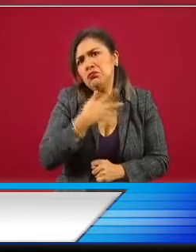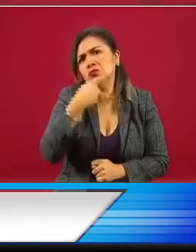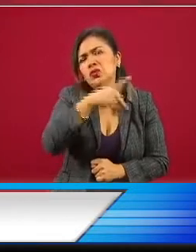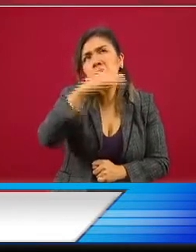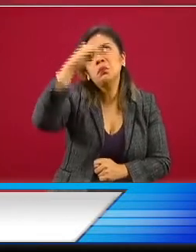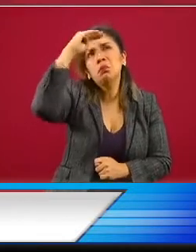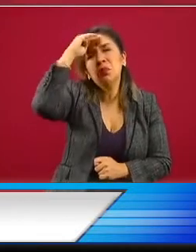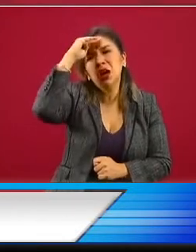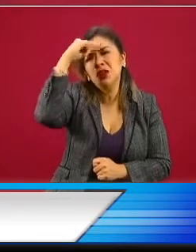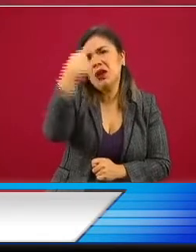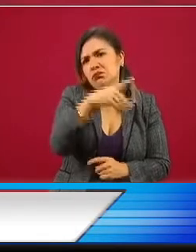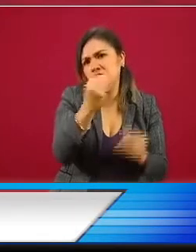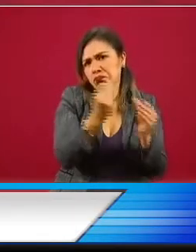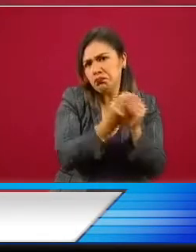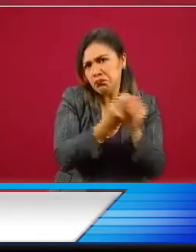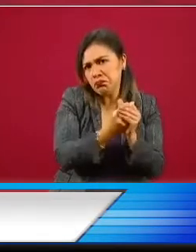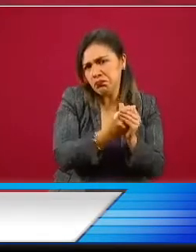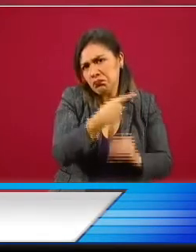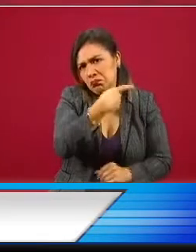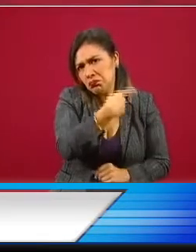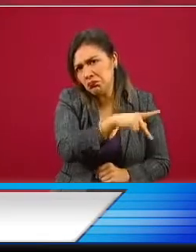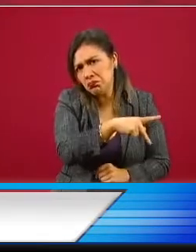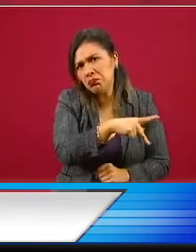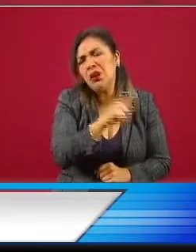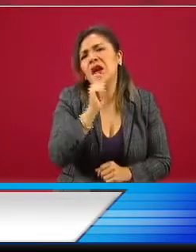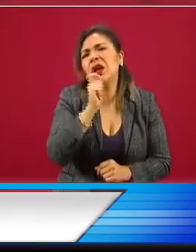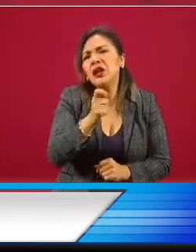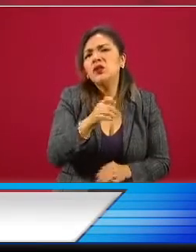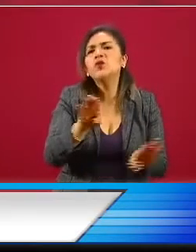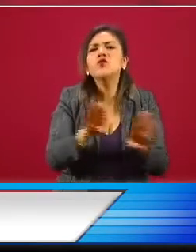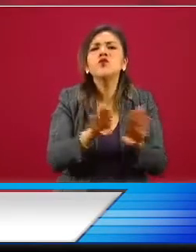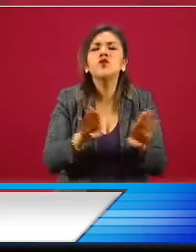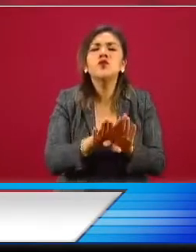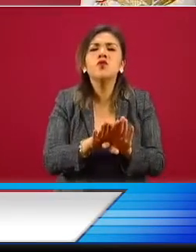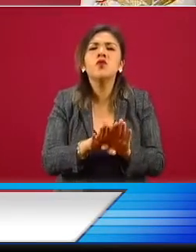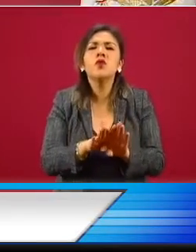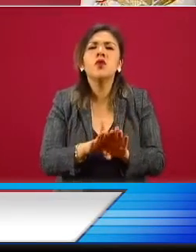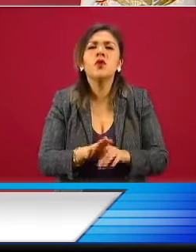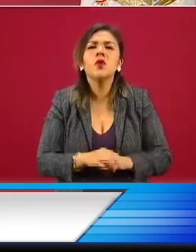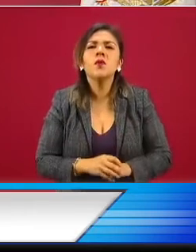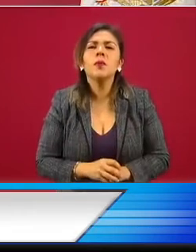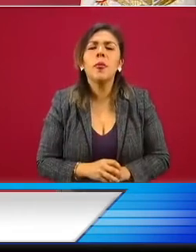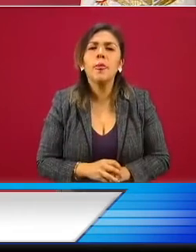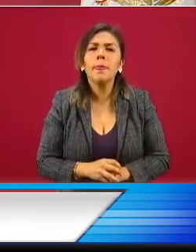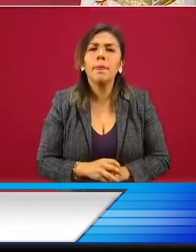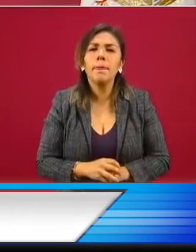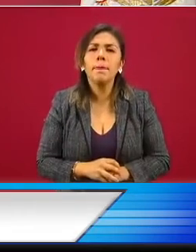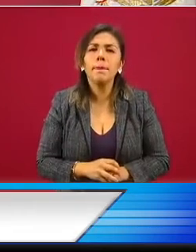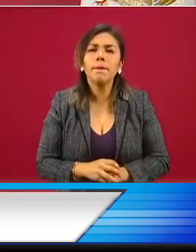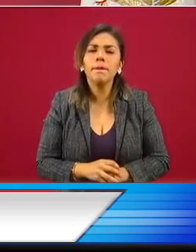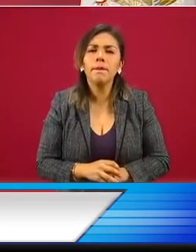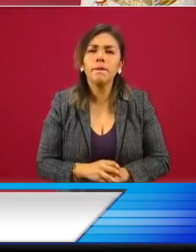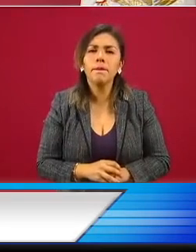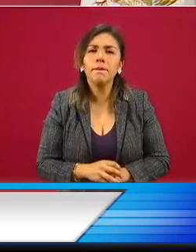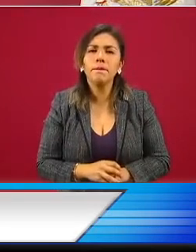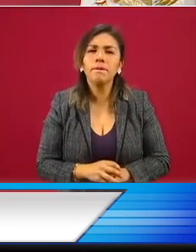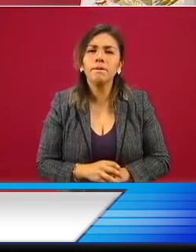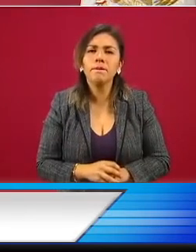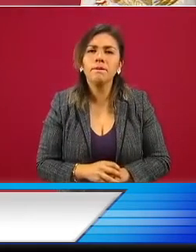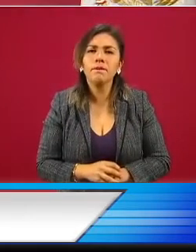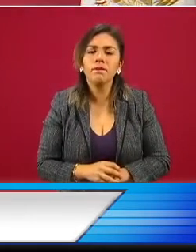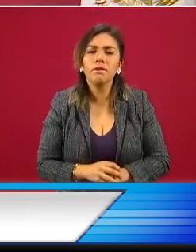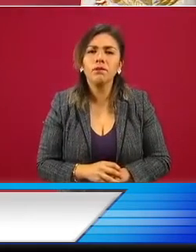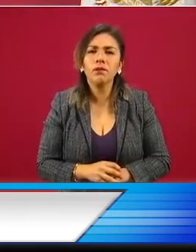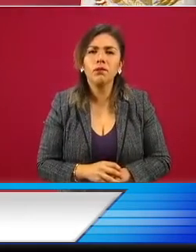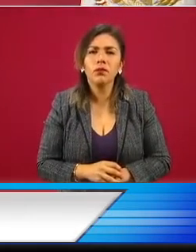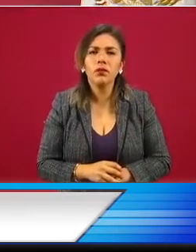Explicarán los mecanismos que se seguirán para la apertura y el paulatino regreso a la normalidad. Se determinará qué regiones podrán abrirse. También